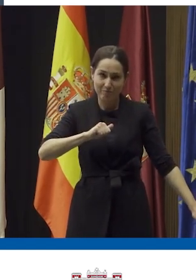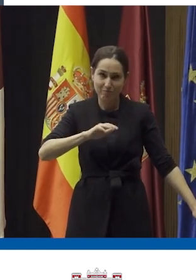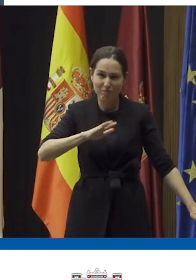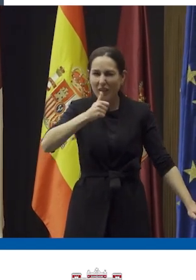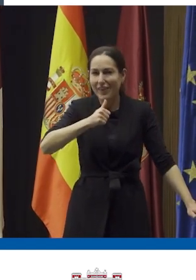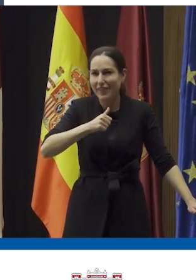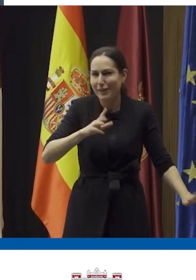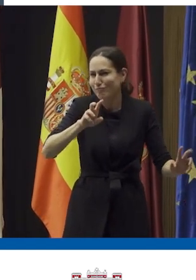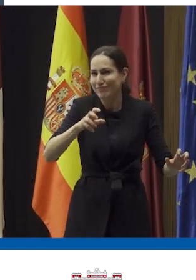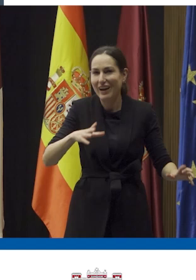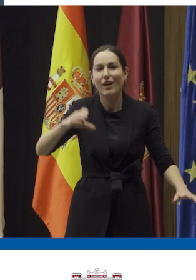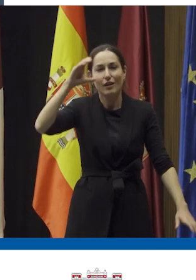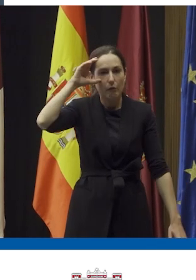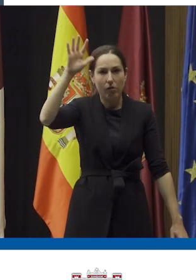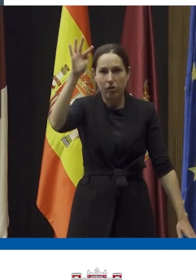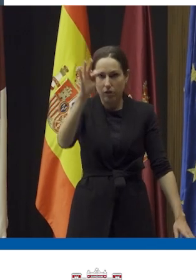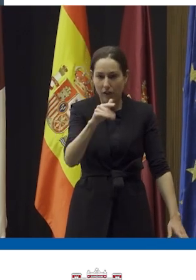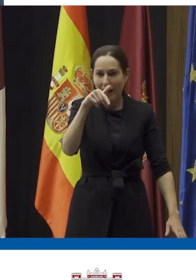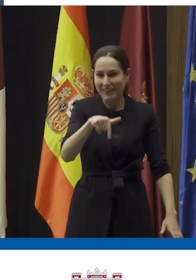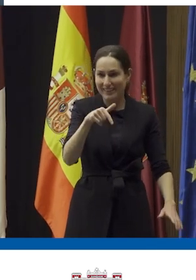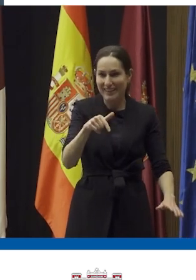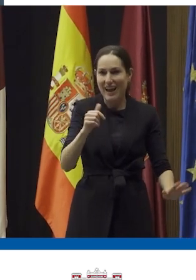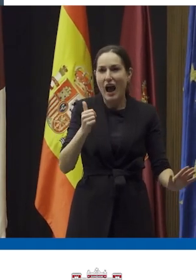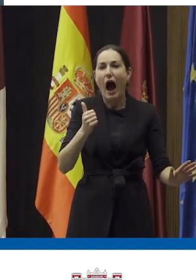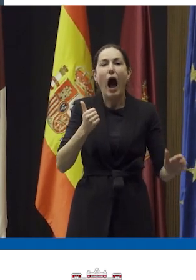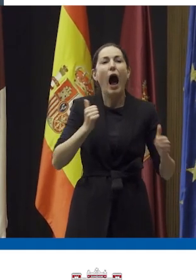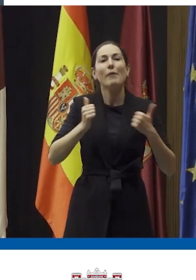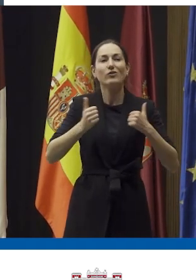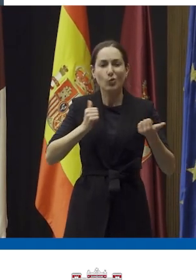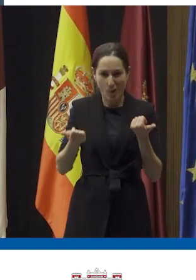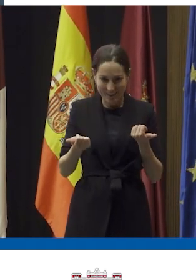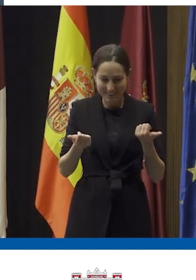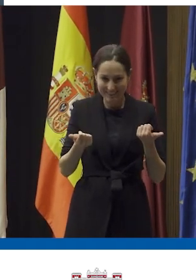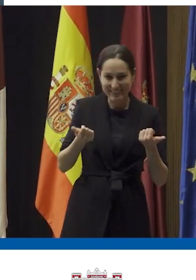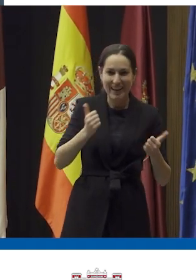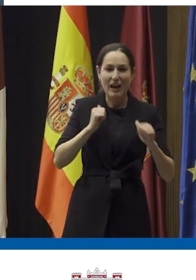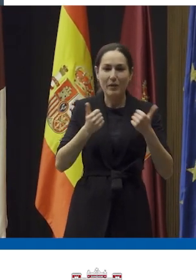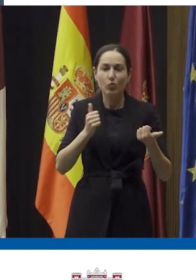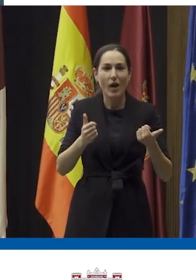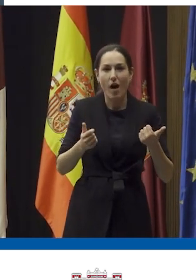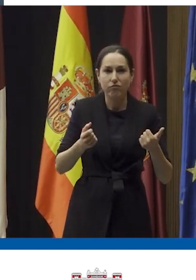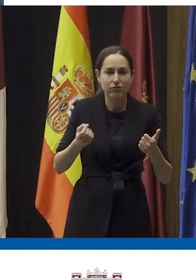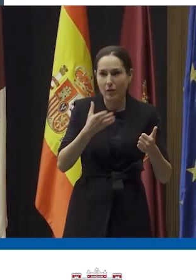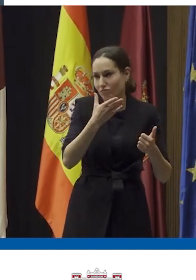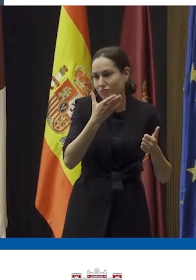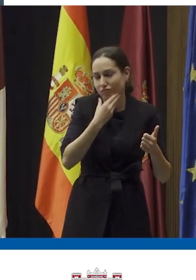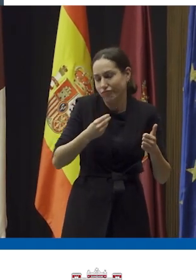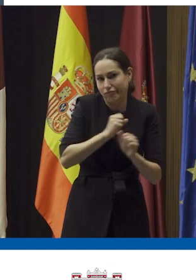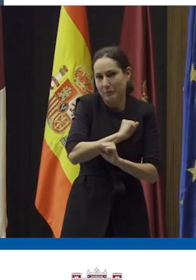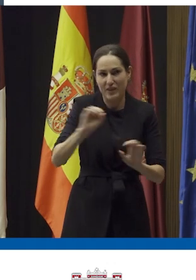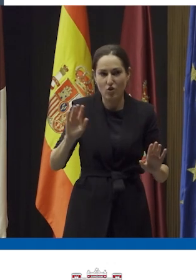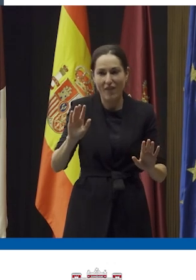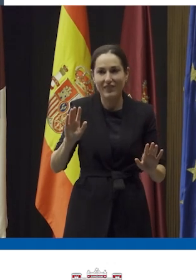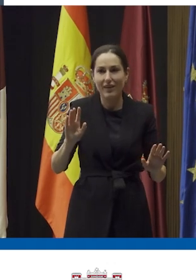aventura, una batalla quizá, aventura seguro, una aventura realmente impresionante. Como cualquiera,